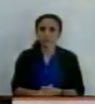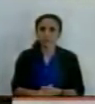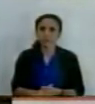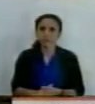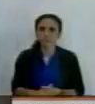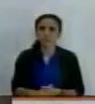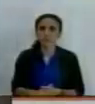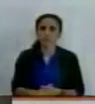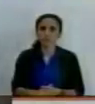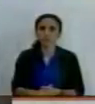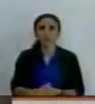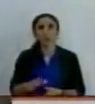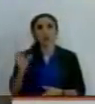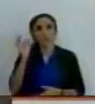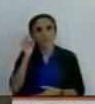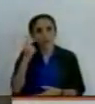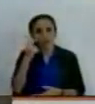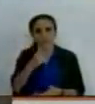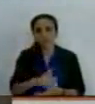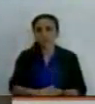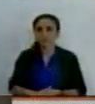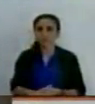Carla Angola, ay, Carla, ¿dónde ha llegado, vale?